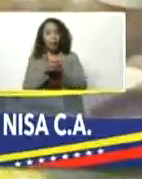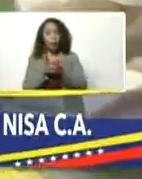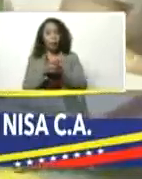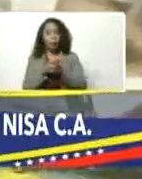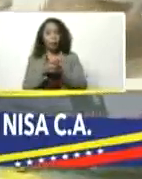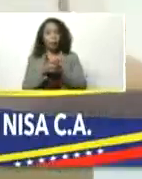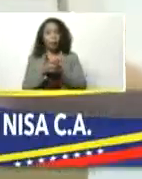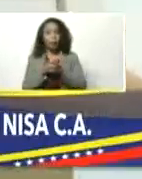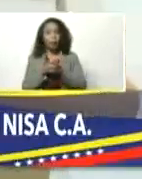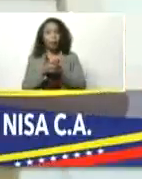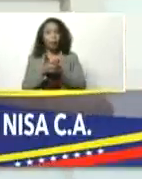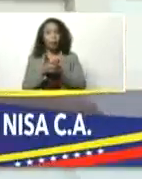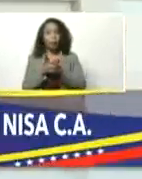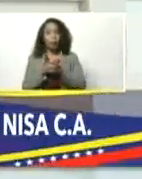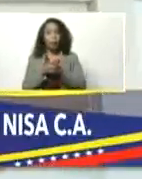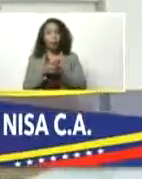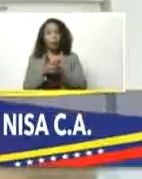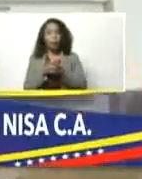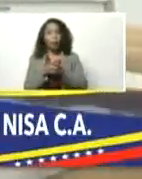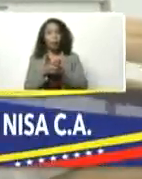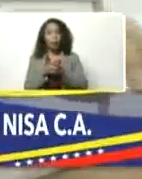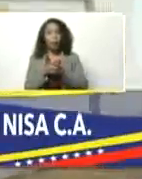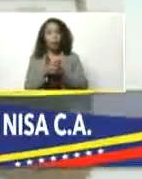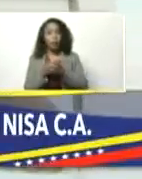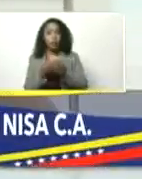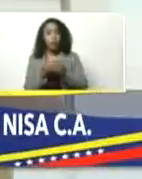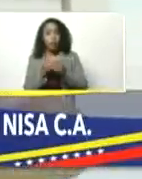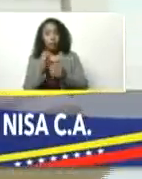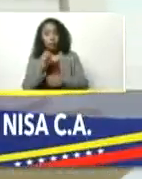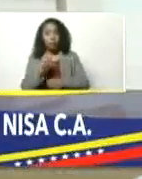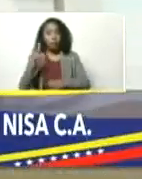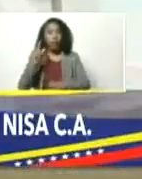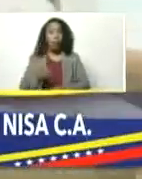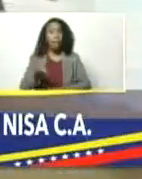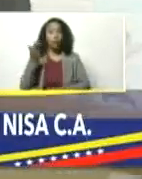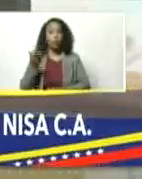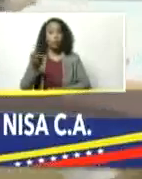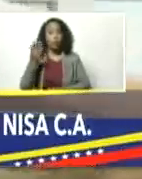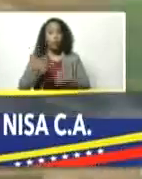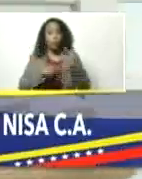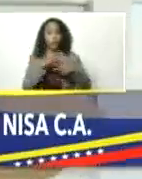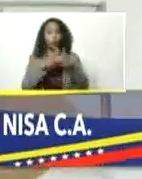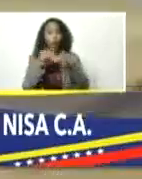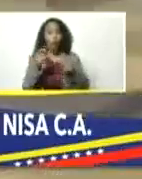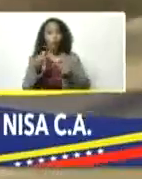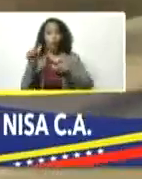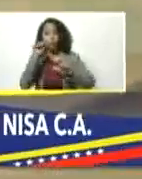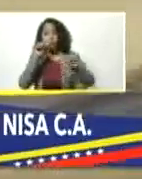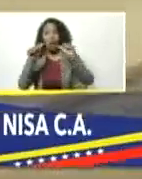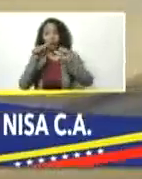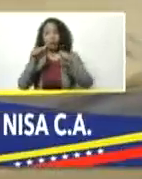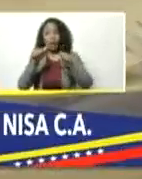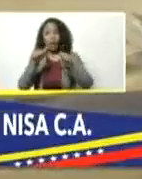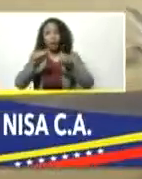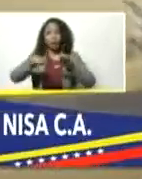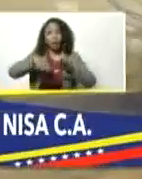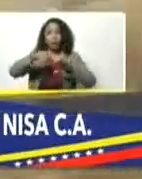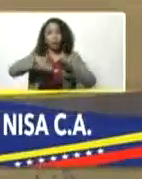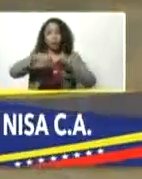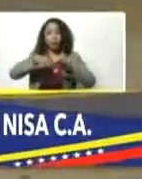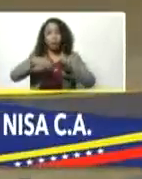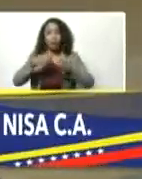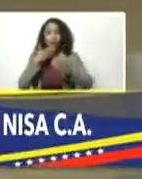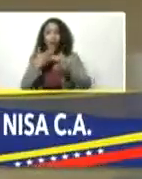tenemos equipos que son de alta gama para producción de todo lo que es bebidas en polvo, señor presidente.